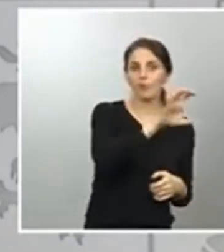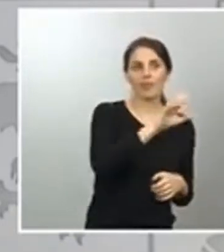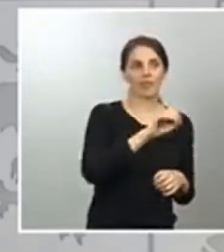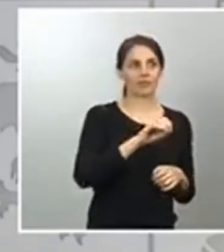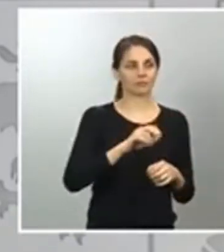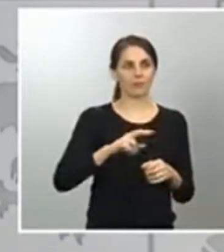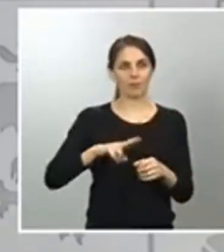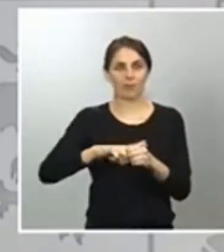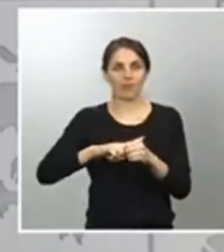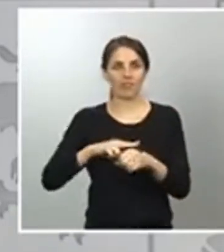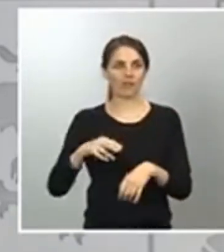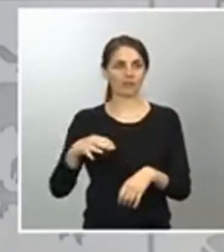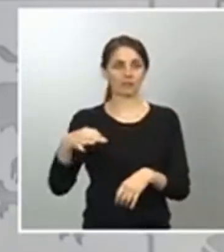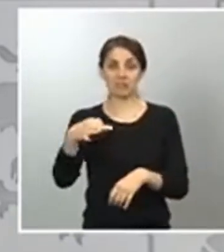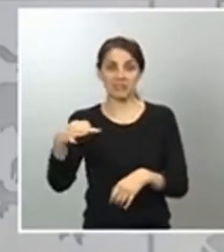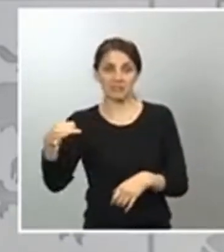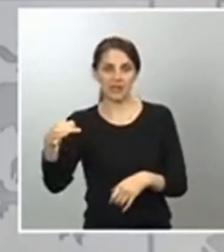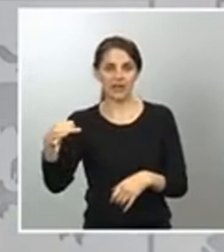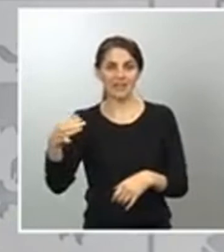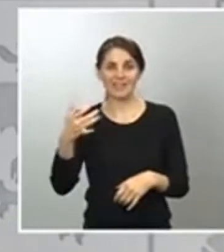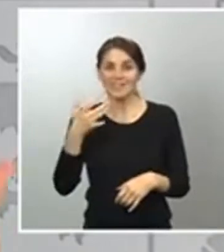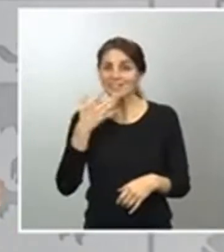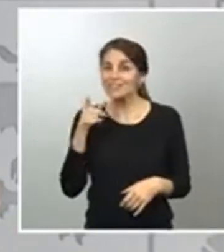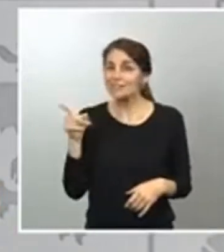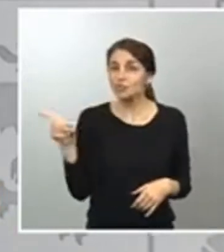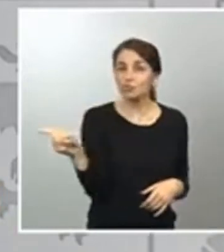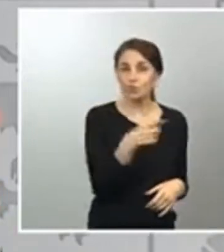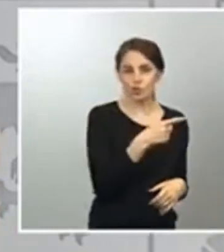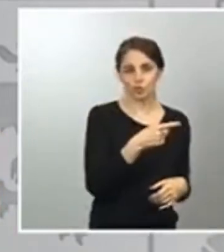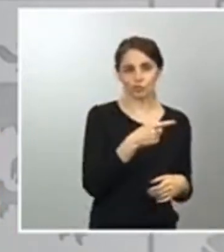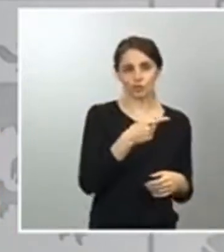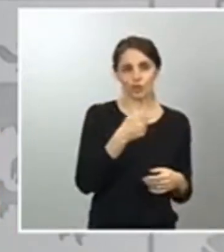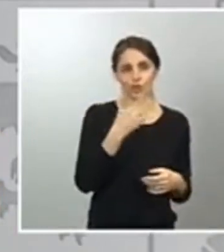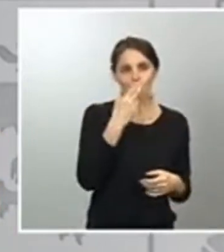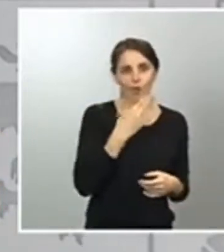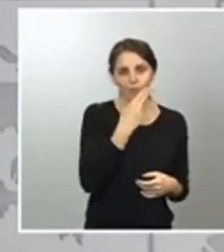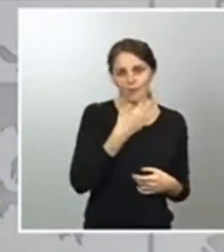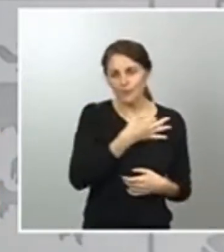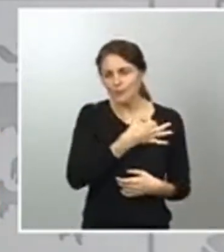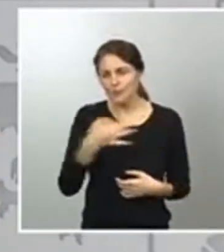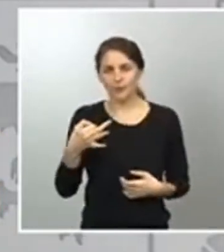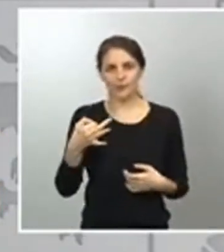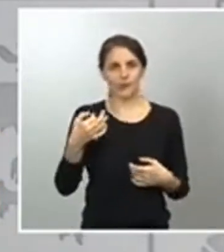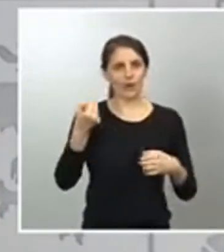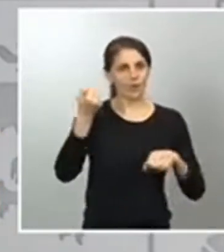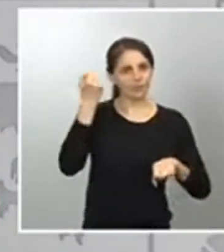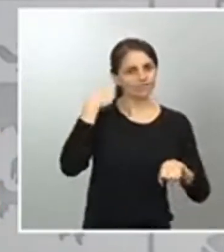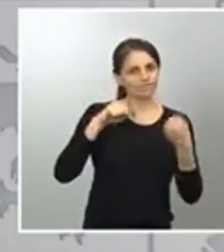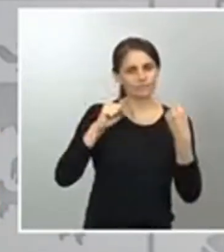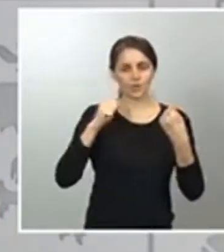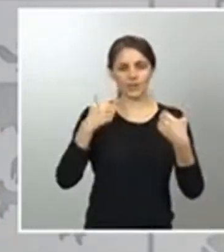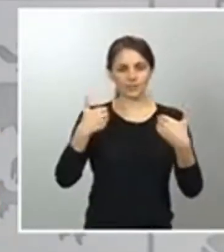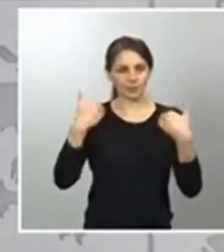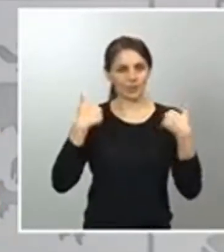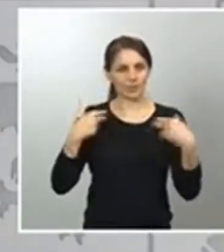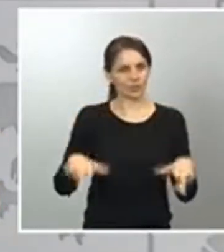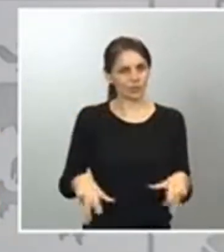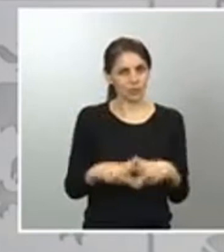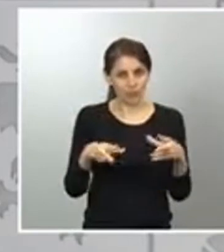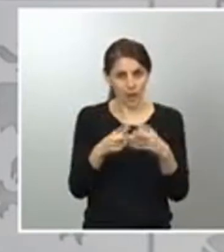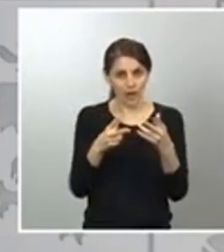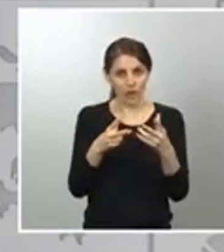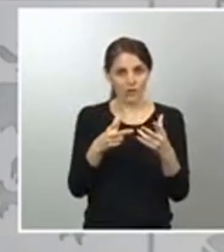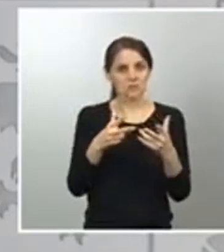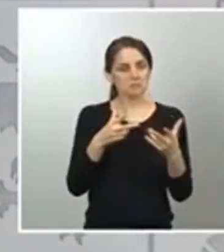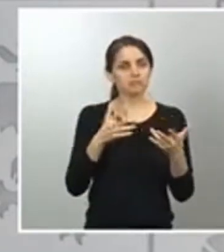nos comprometamos entre todos a conductas sociales de responsabilidad social que nos permitan transitar de una fase